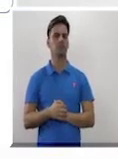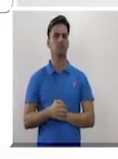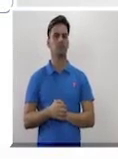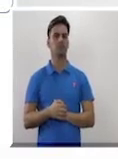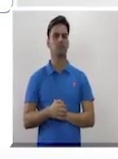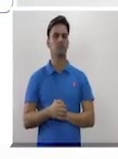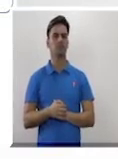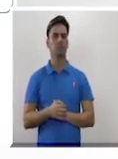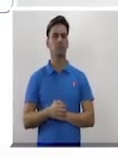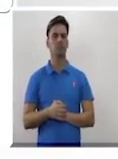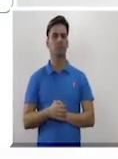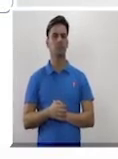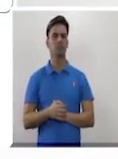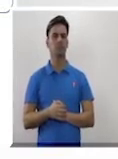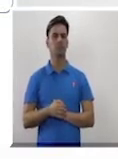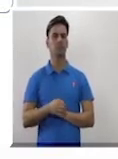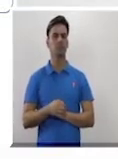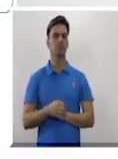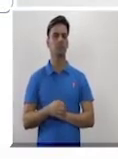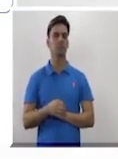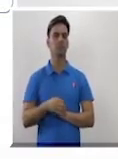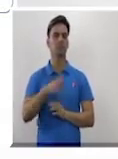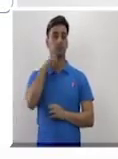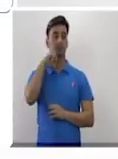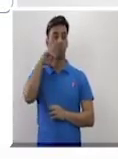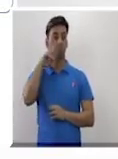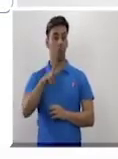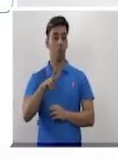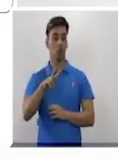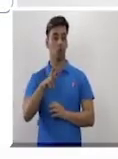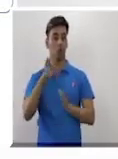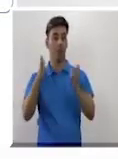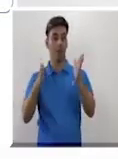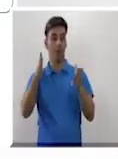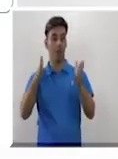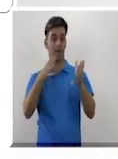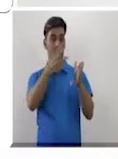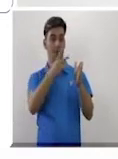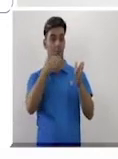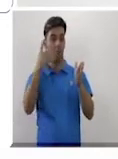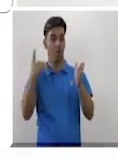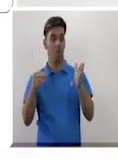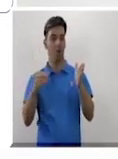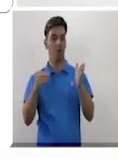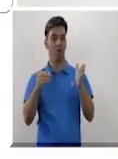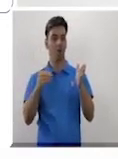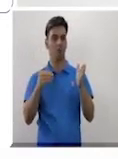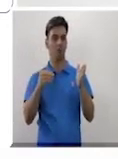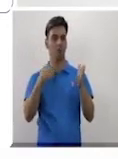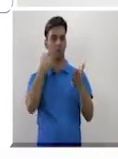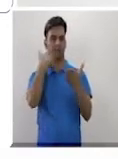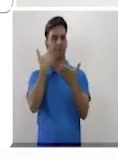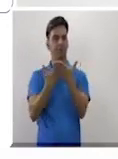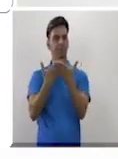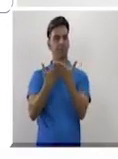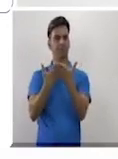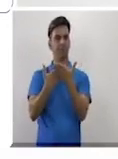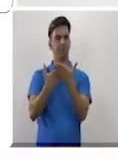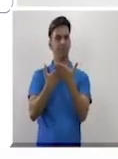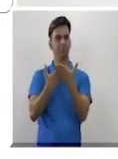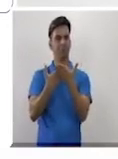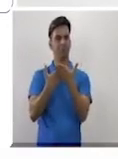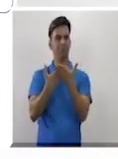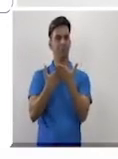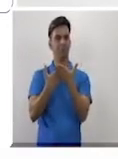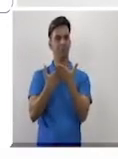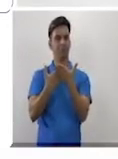de decrecimiento. Vamos a observar si ese intervalo está presente en los valores